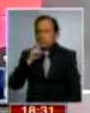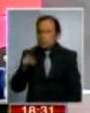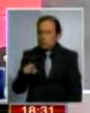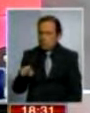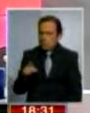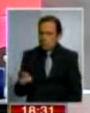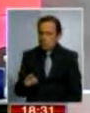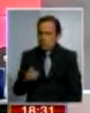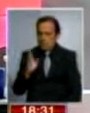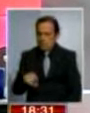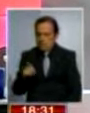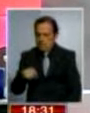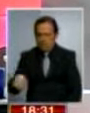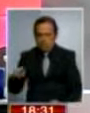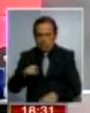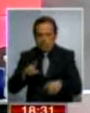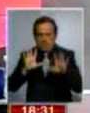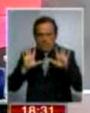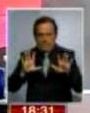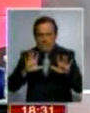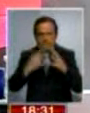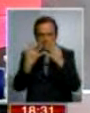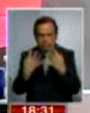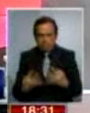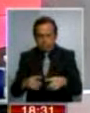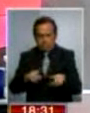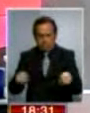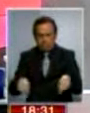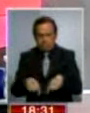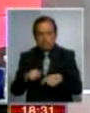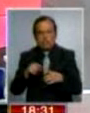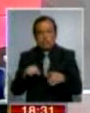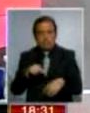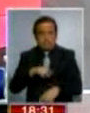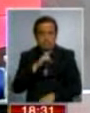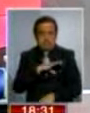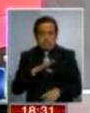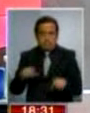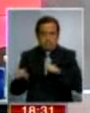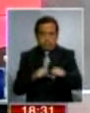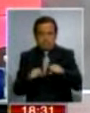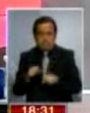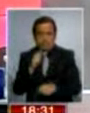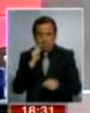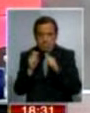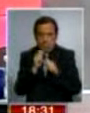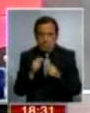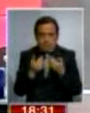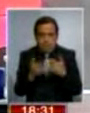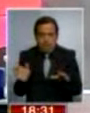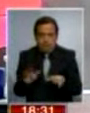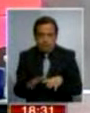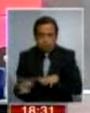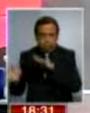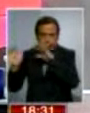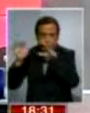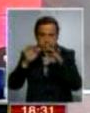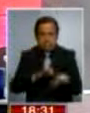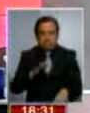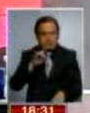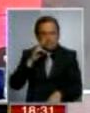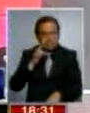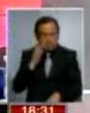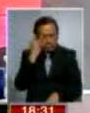es sacar esas 10 cárceles de los lugares donde están ahora y llevarlos a otros. Somos un país sísmico y tenemos riesgo de tsunami en cualquier minuto, los especialistas así lo